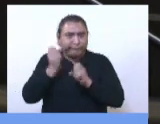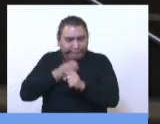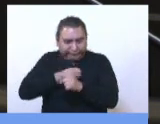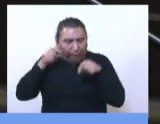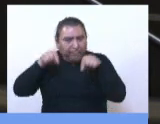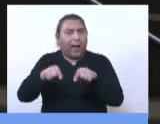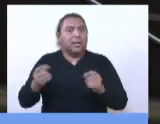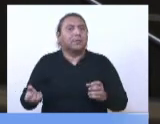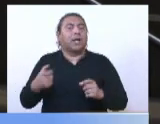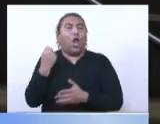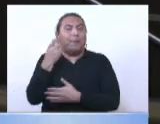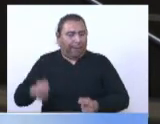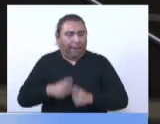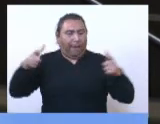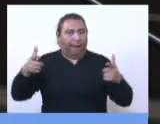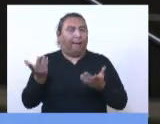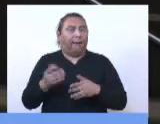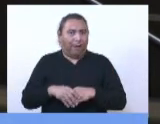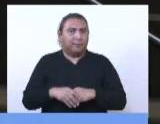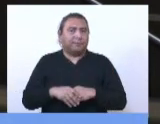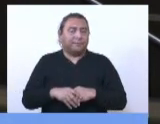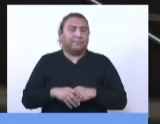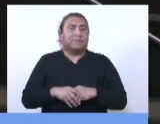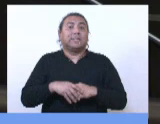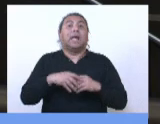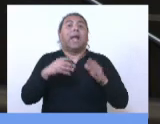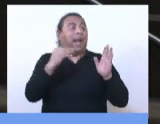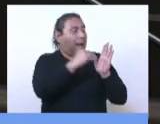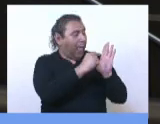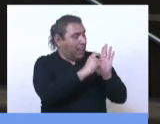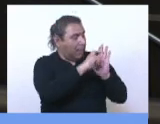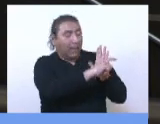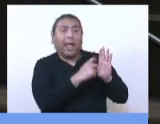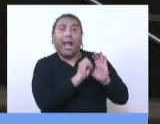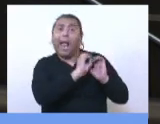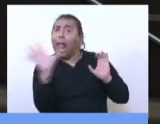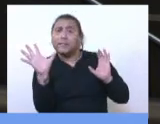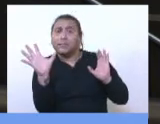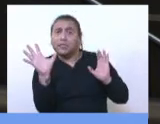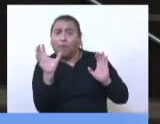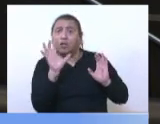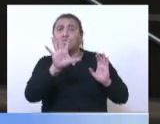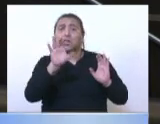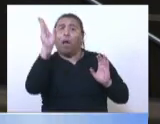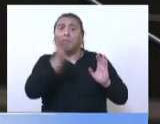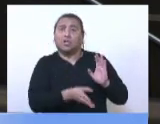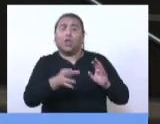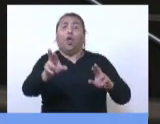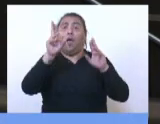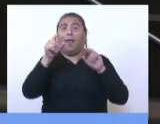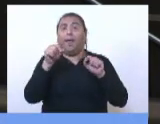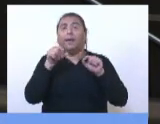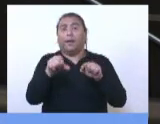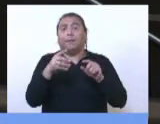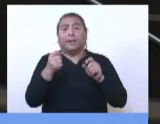claramente claramente 5% ojalá den las condiciones de crecimiento para que sea